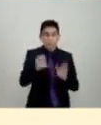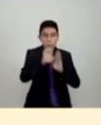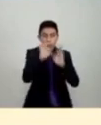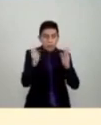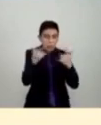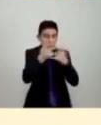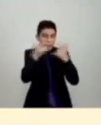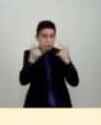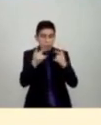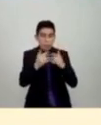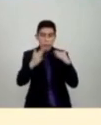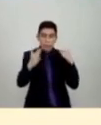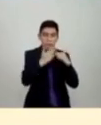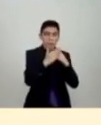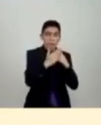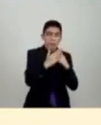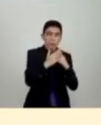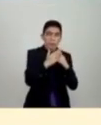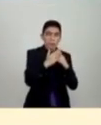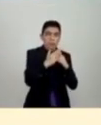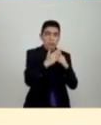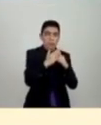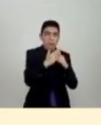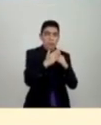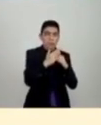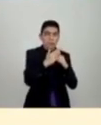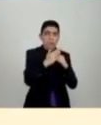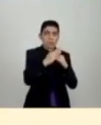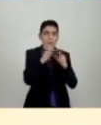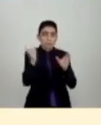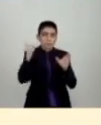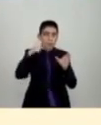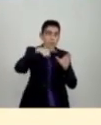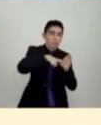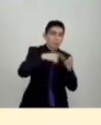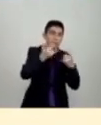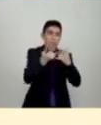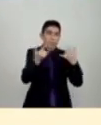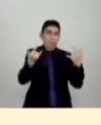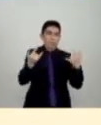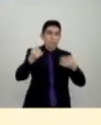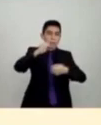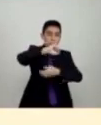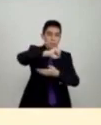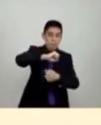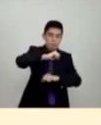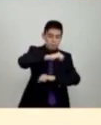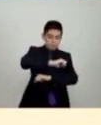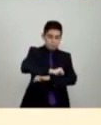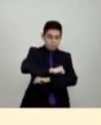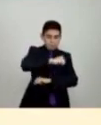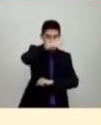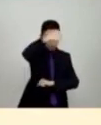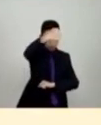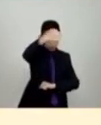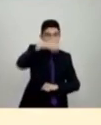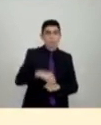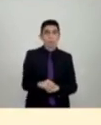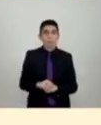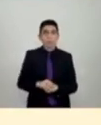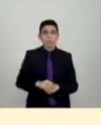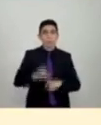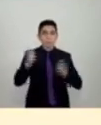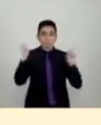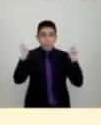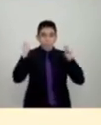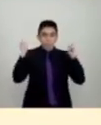detiene, entra en la historia un baúl grande. Y dentro se abre la puerta y sale un enano tocando las maracas